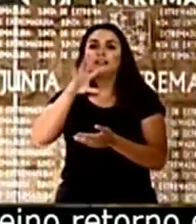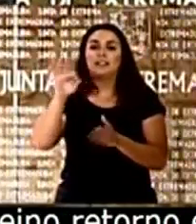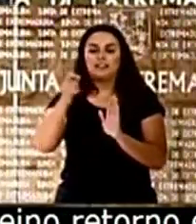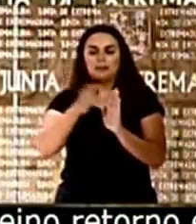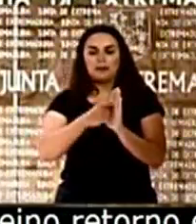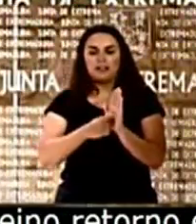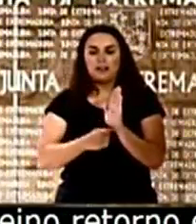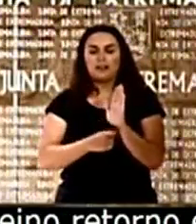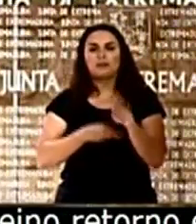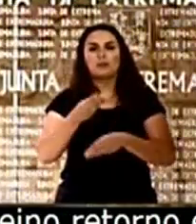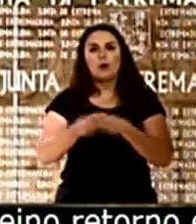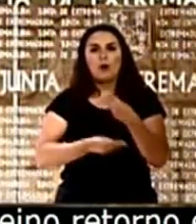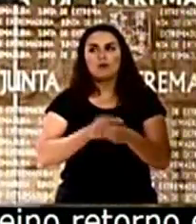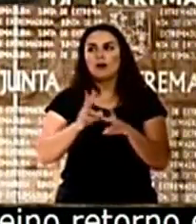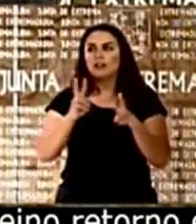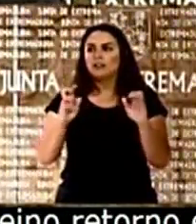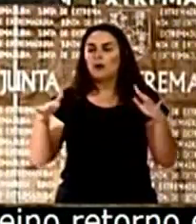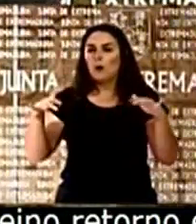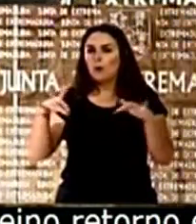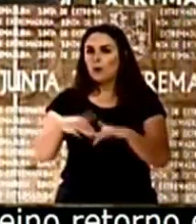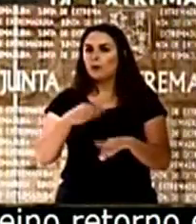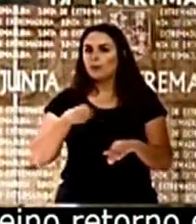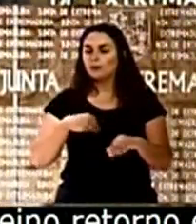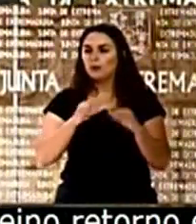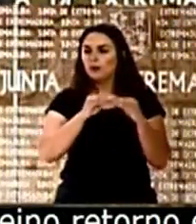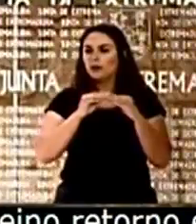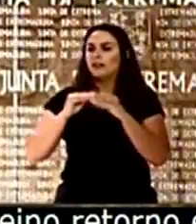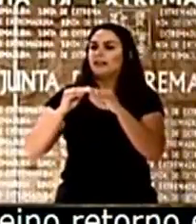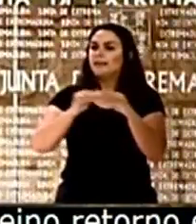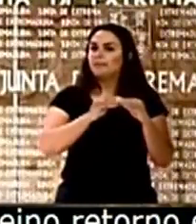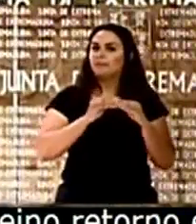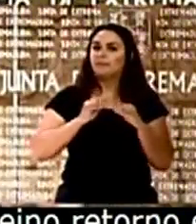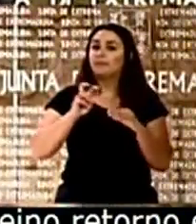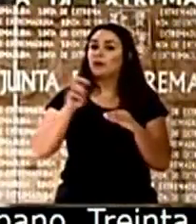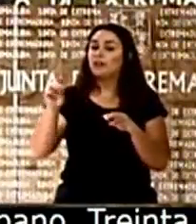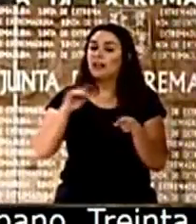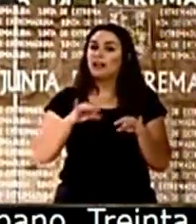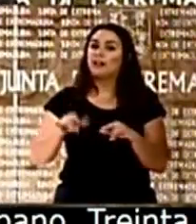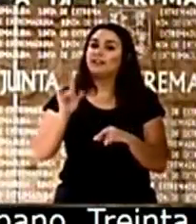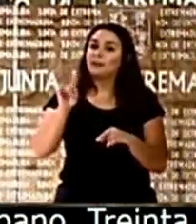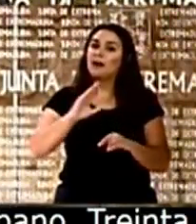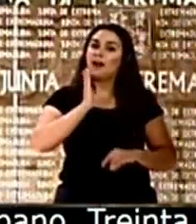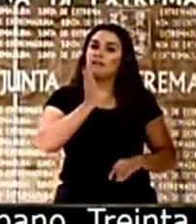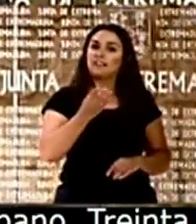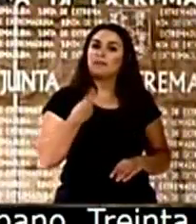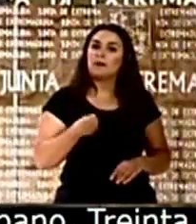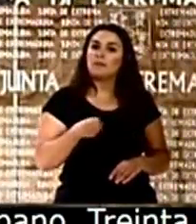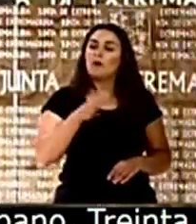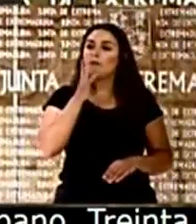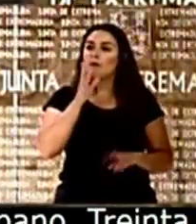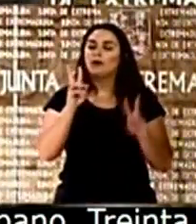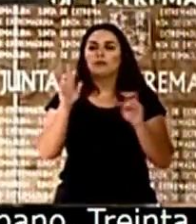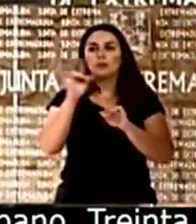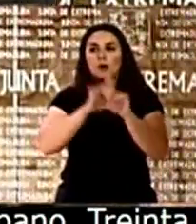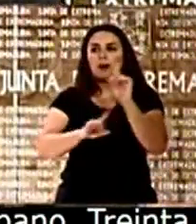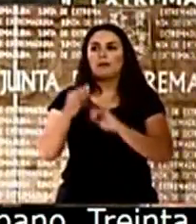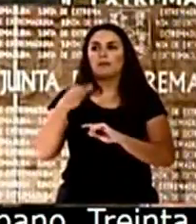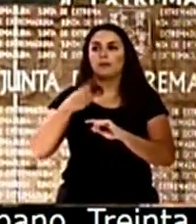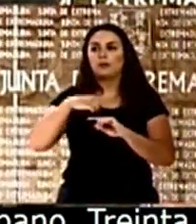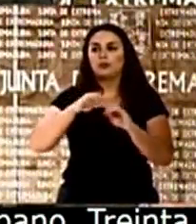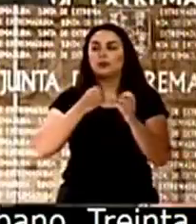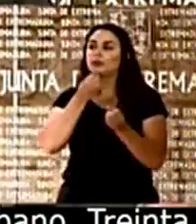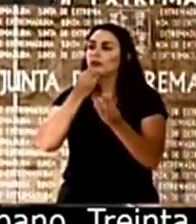medidas en ese encuentro con el consenso unánime de otras regiones que también están afectadas por este problema y que se lo planteamos al